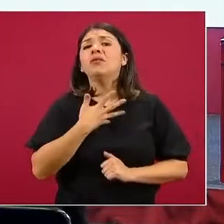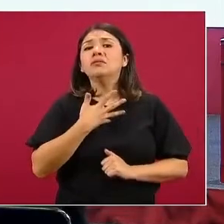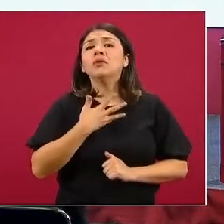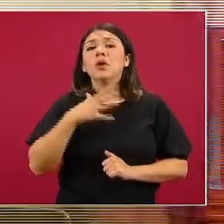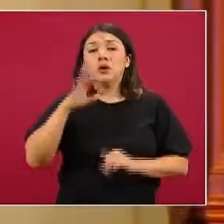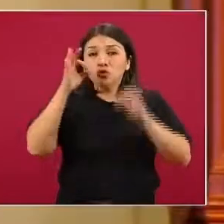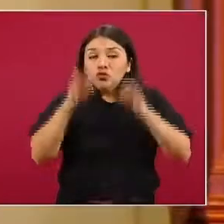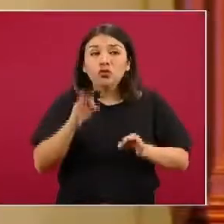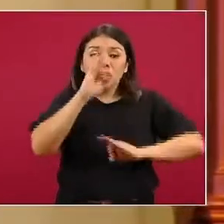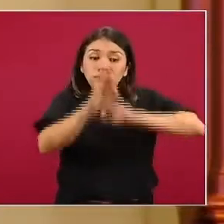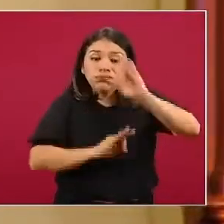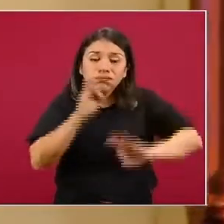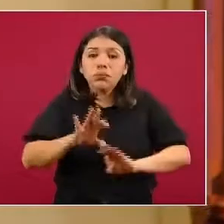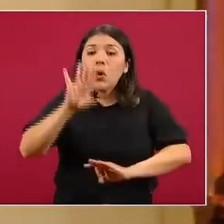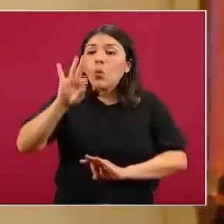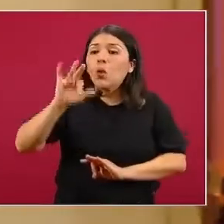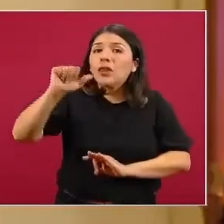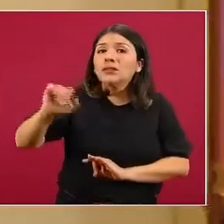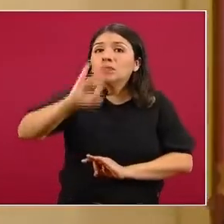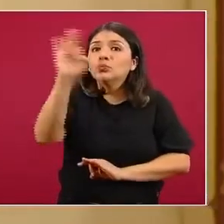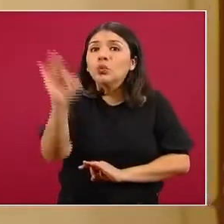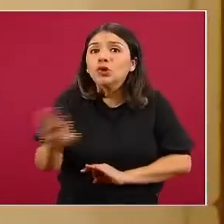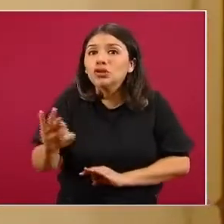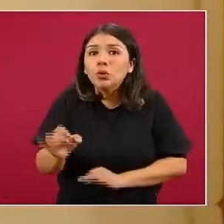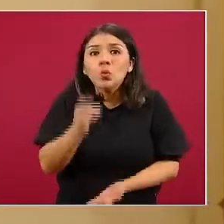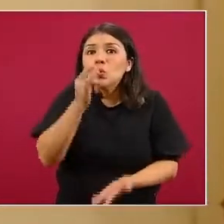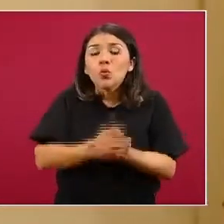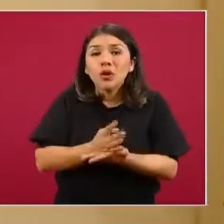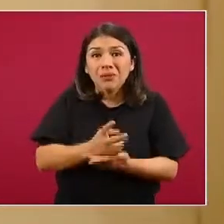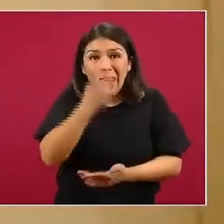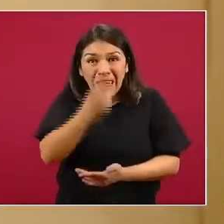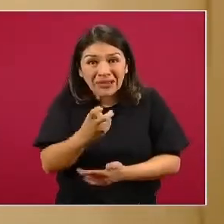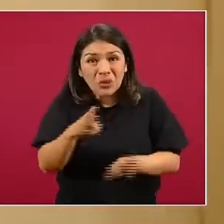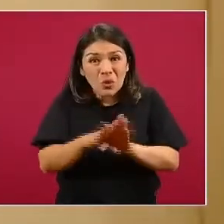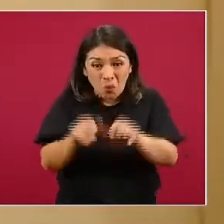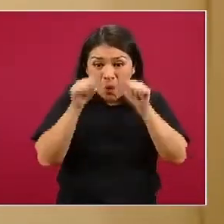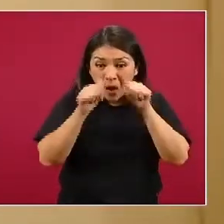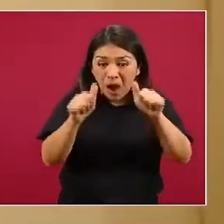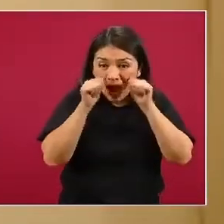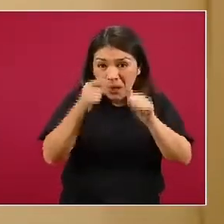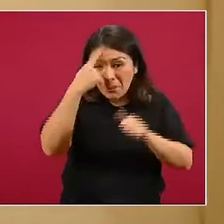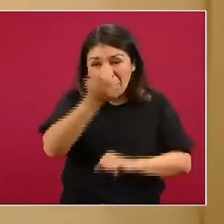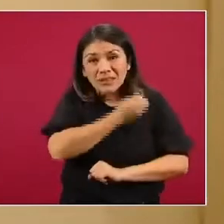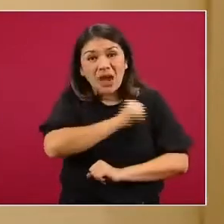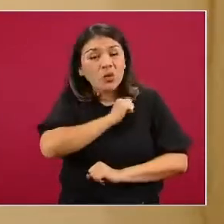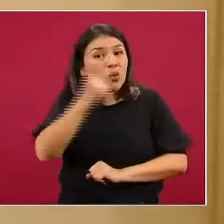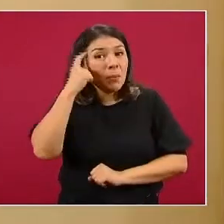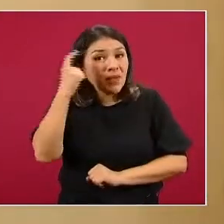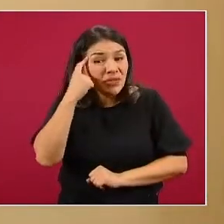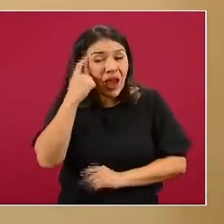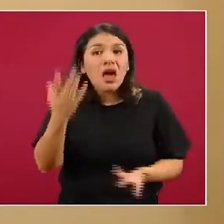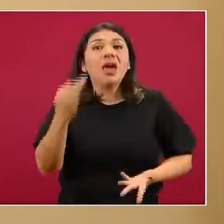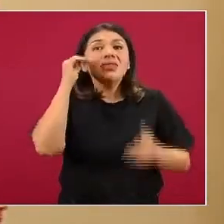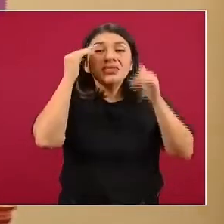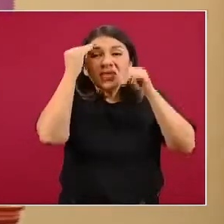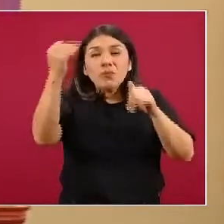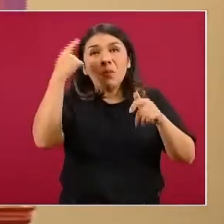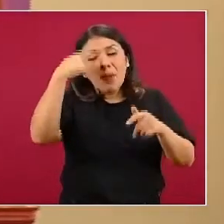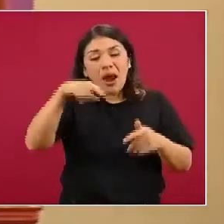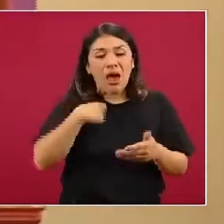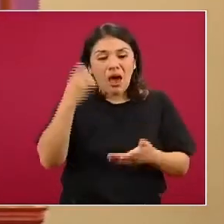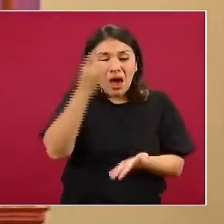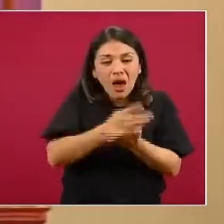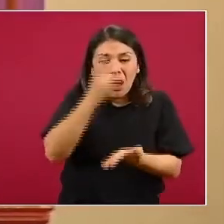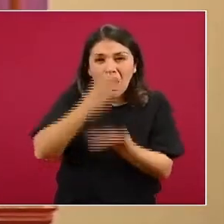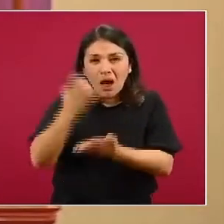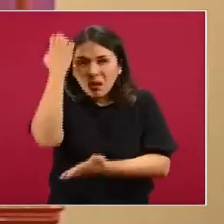el 46%, de ese 4%. Entonces, la brecha de atención en salud mental, el tiempo que tardamos en hacer diagnósticos